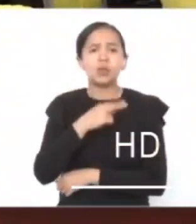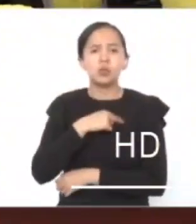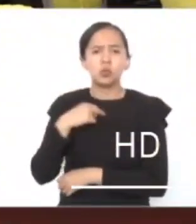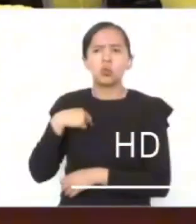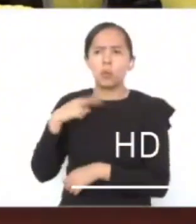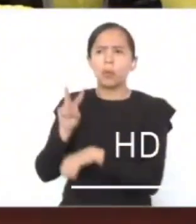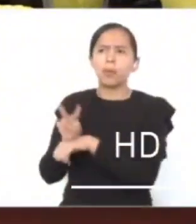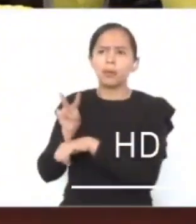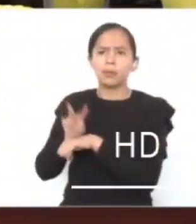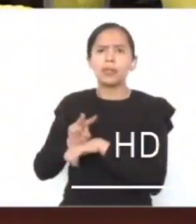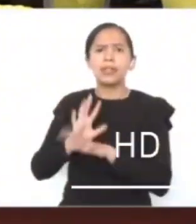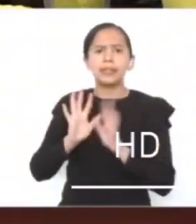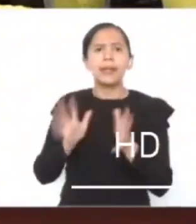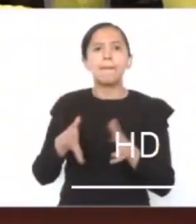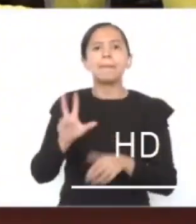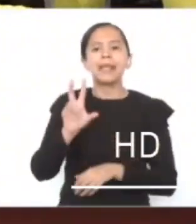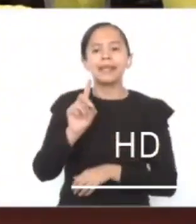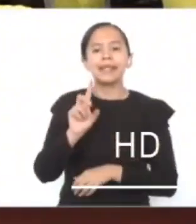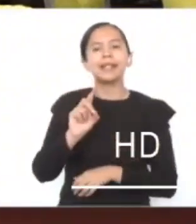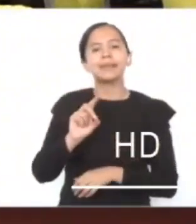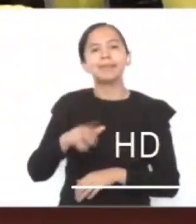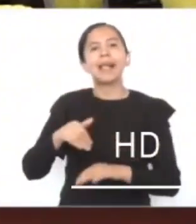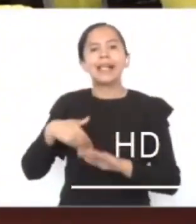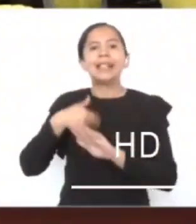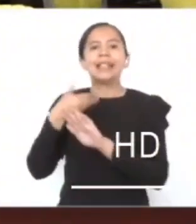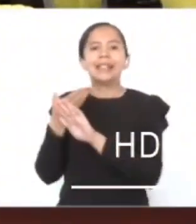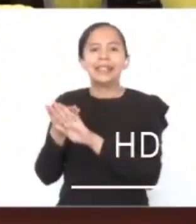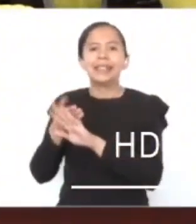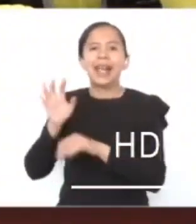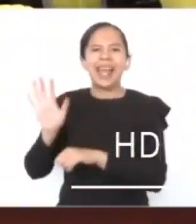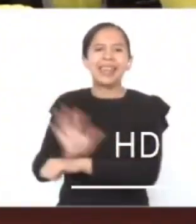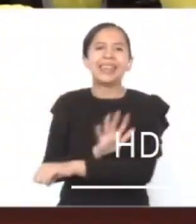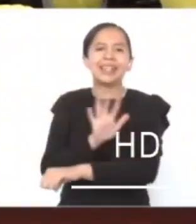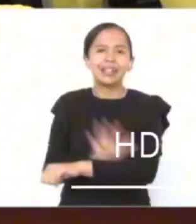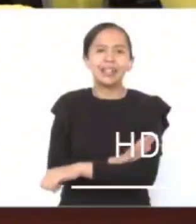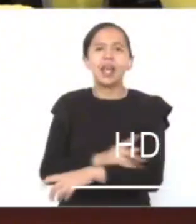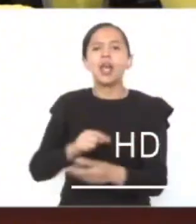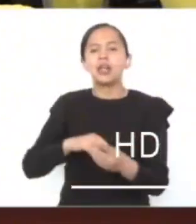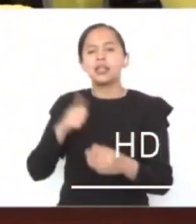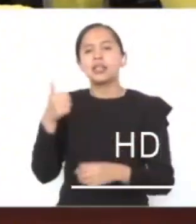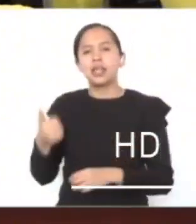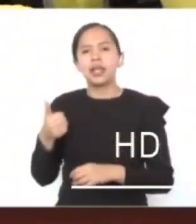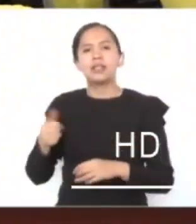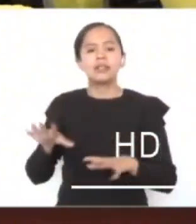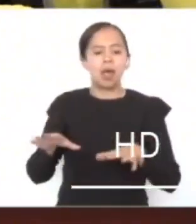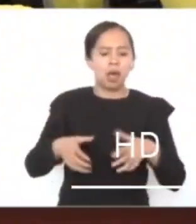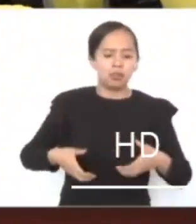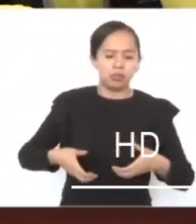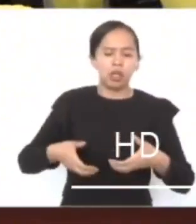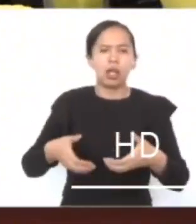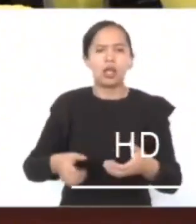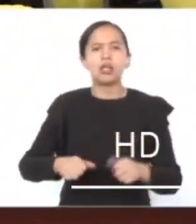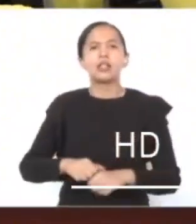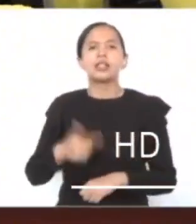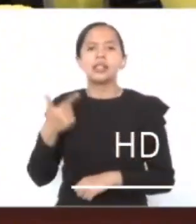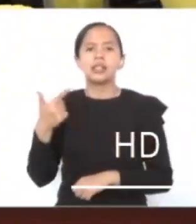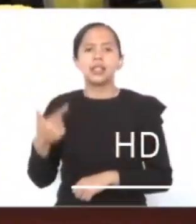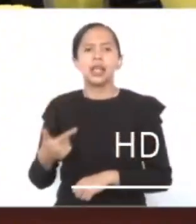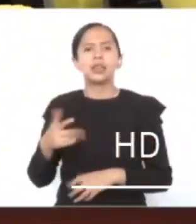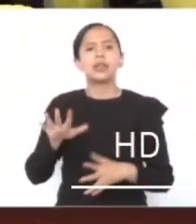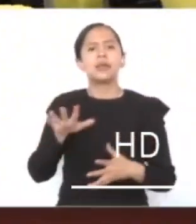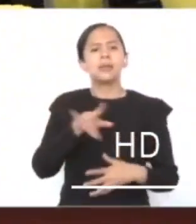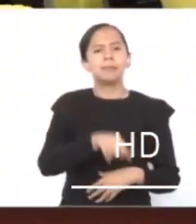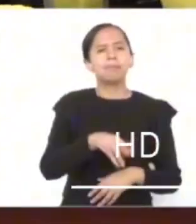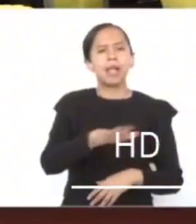tenemos diagnosticado 30 por afectación en suministro eléctrico, 6 por obra pública, 7 sitios siniestrados